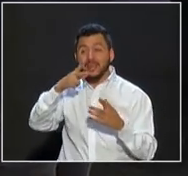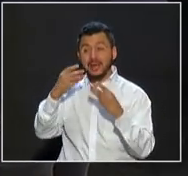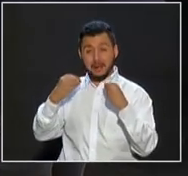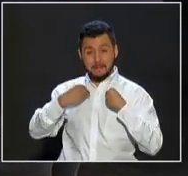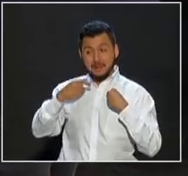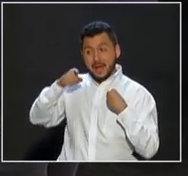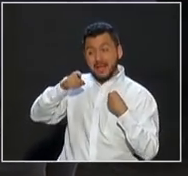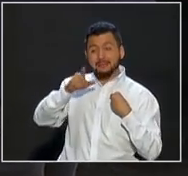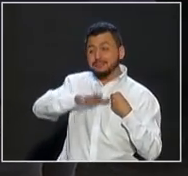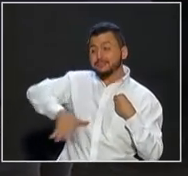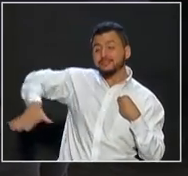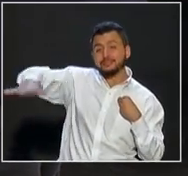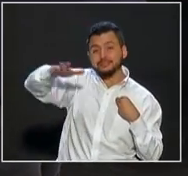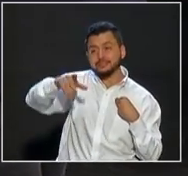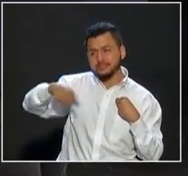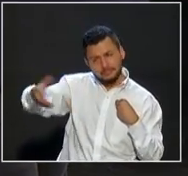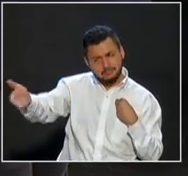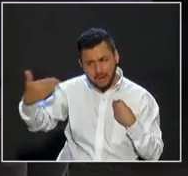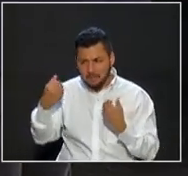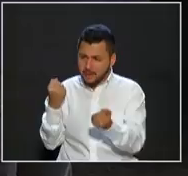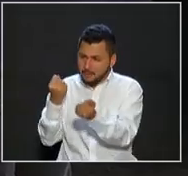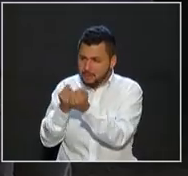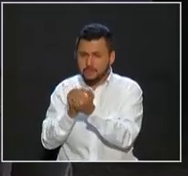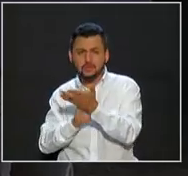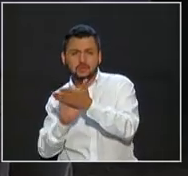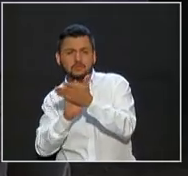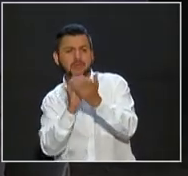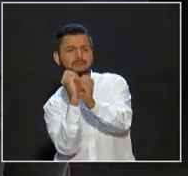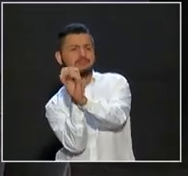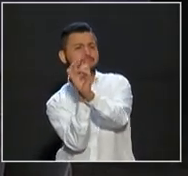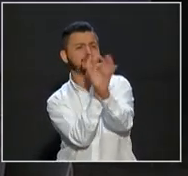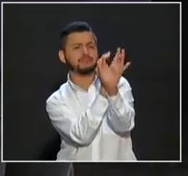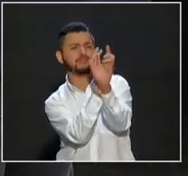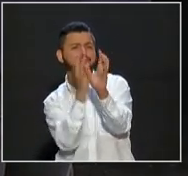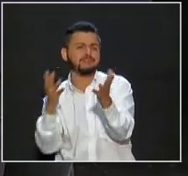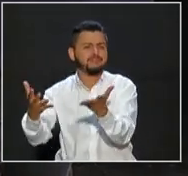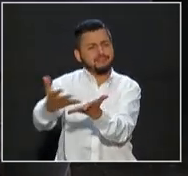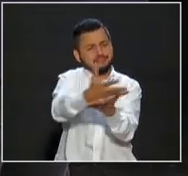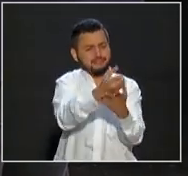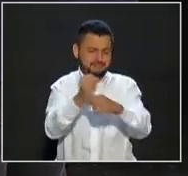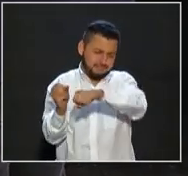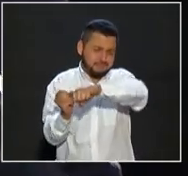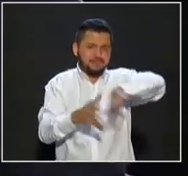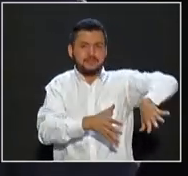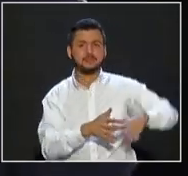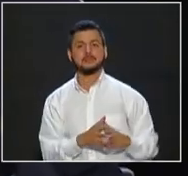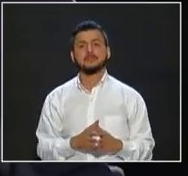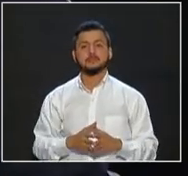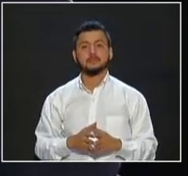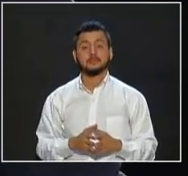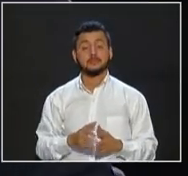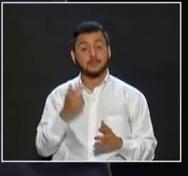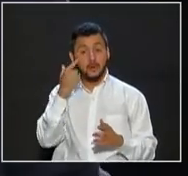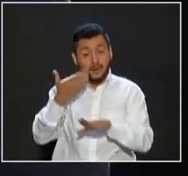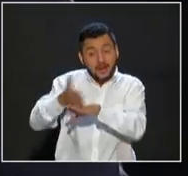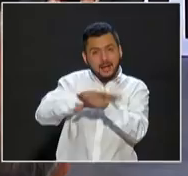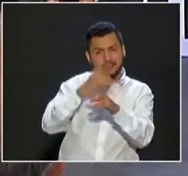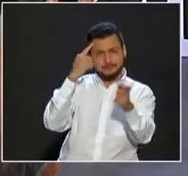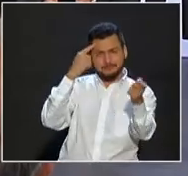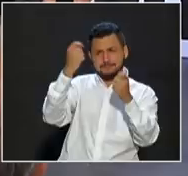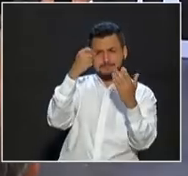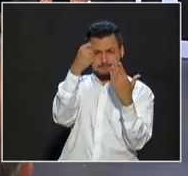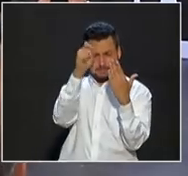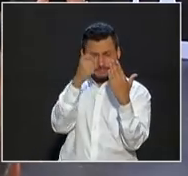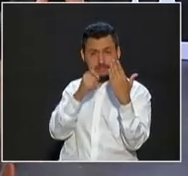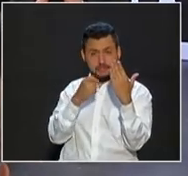este flagelo y si tiene una oficina antidrogas para hacerlo de manera coordinada nosotros tenemos que fijar una estrategia de mediano y